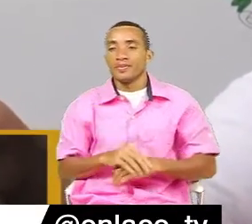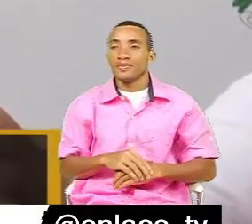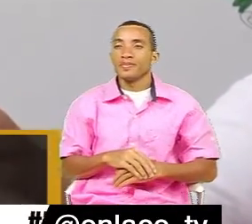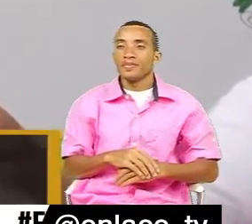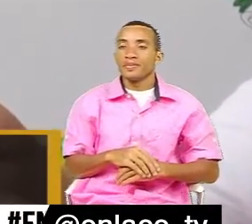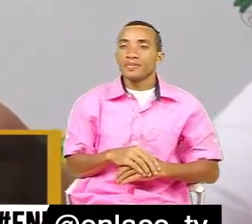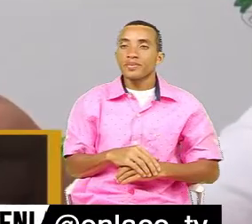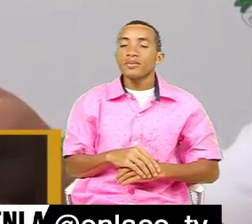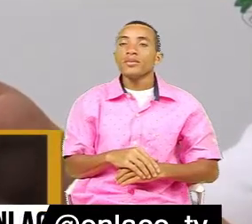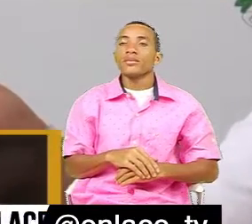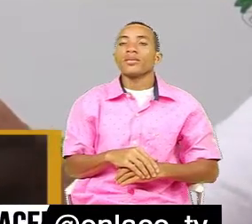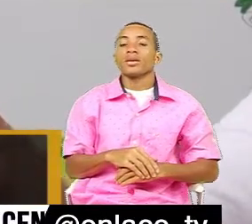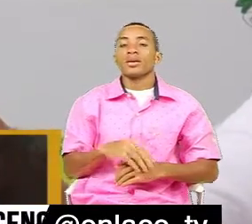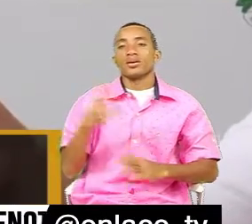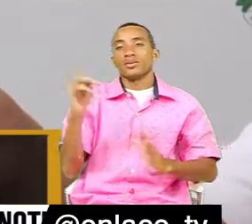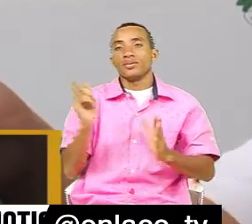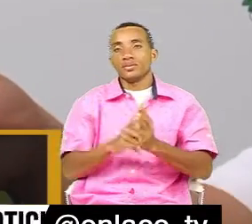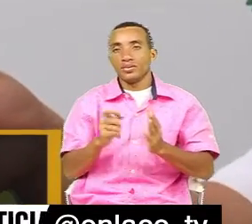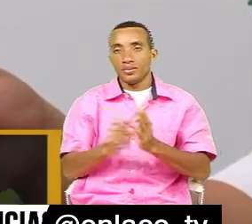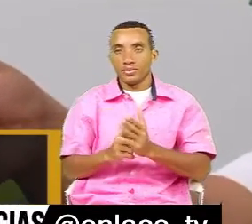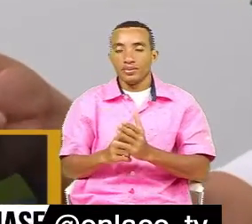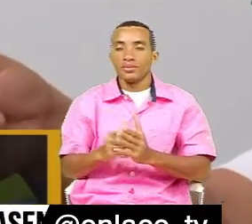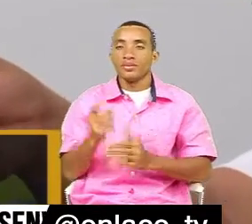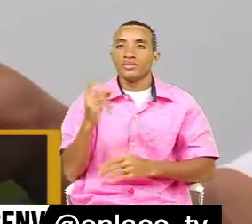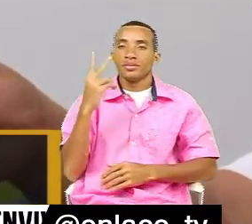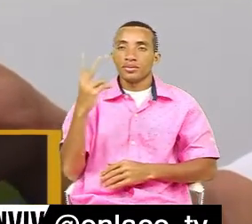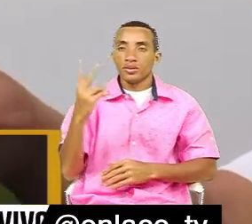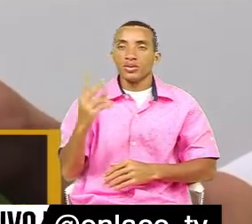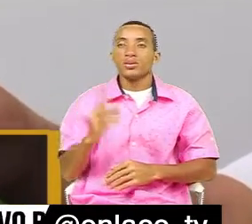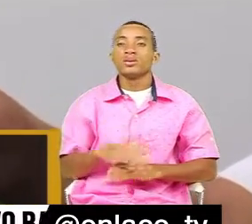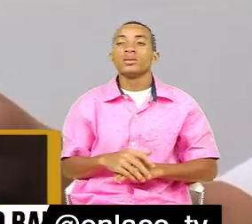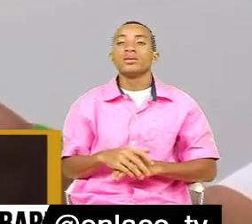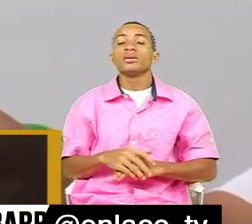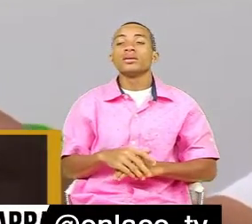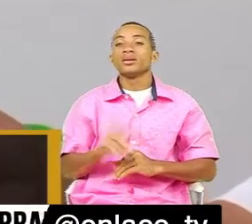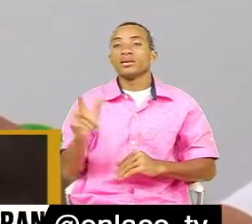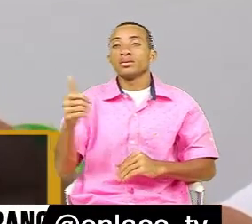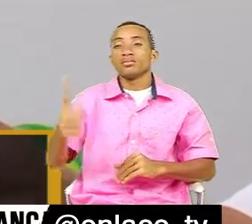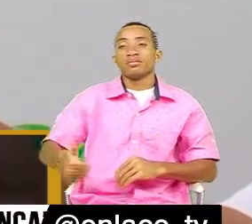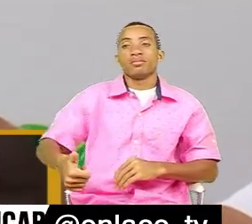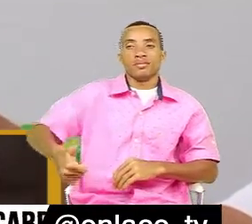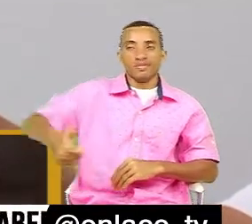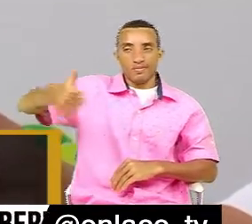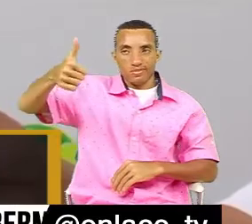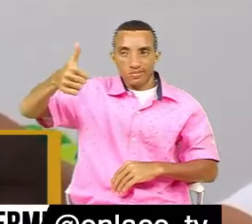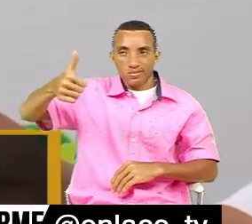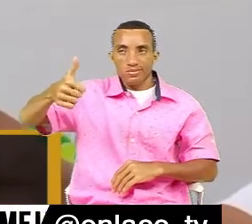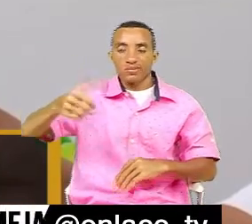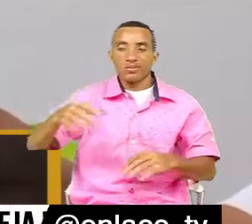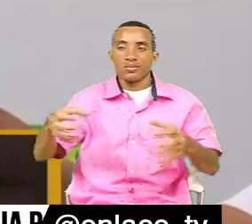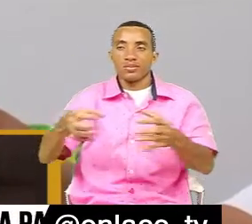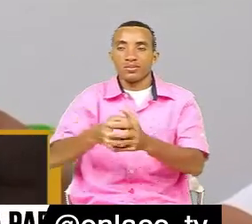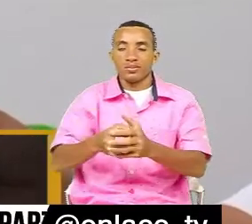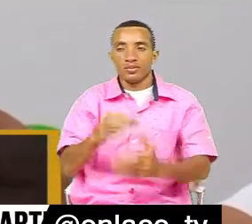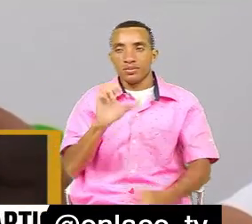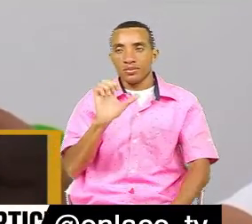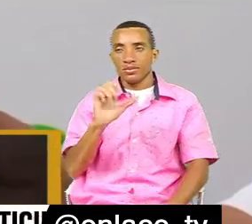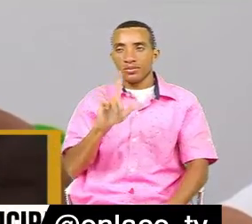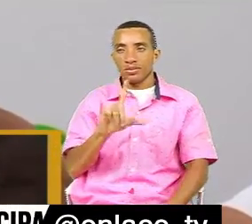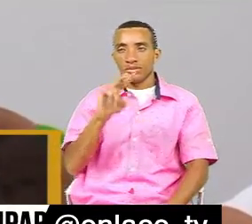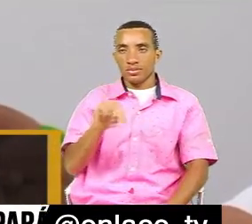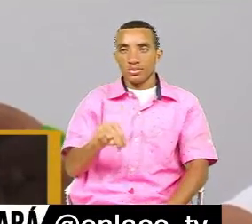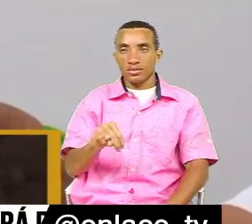semana. Prácticamente son dos golpes contundentes frente a cabecillas de la estructura criminal del ELN.